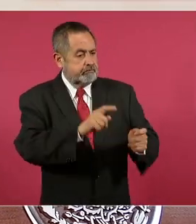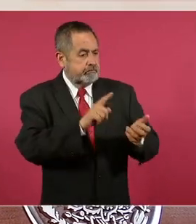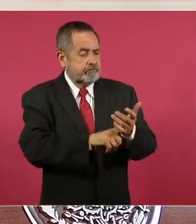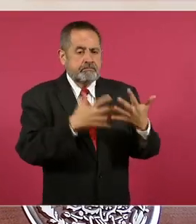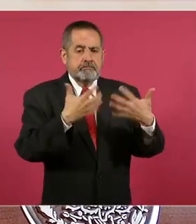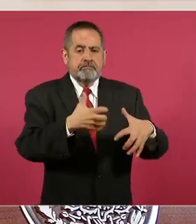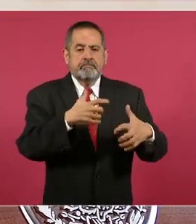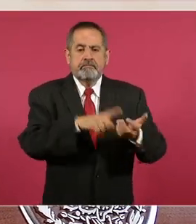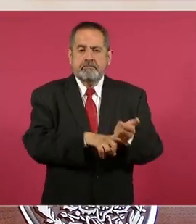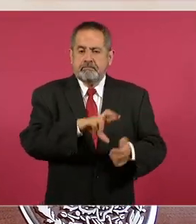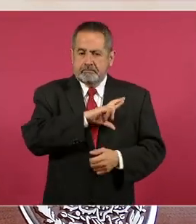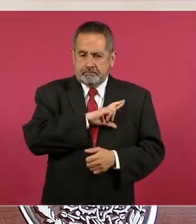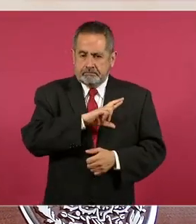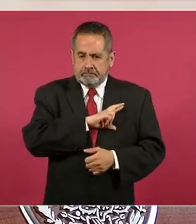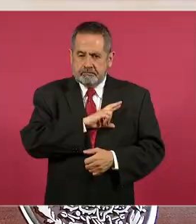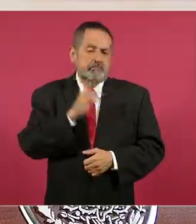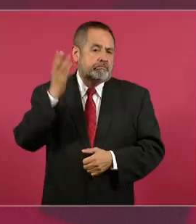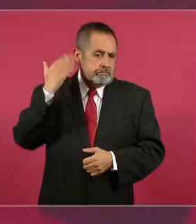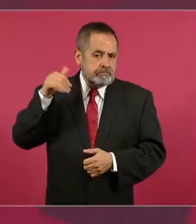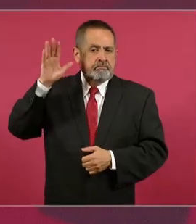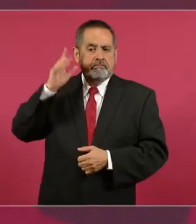empresa pública